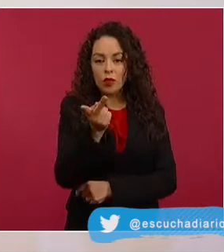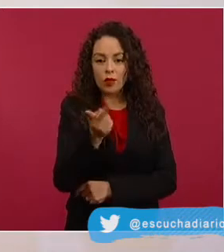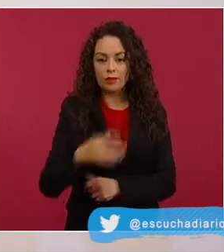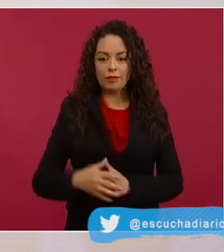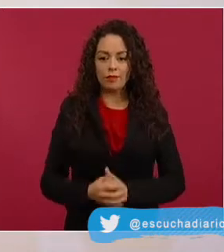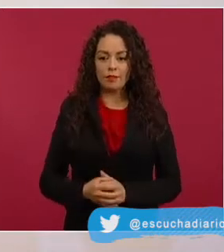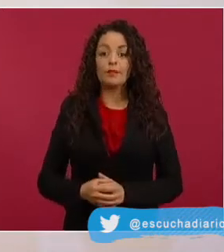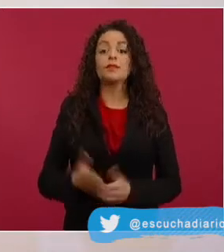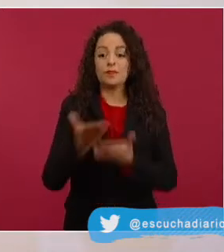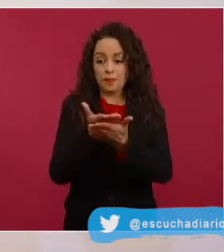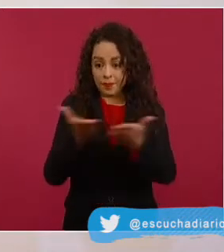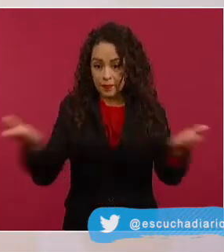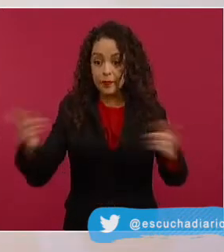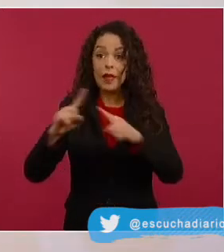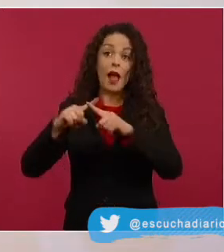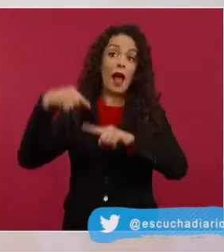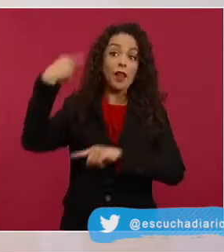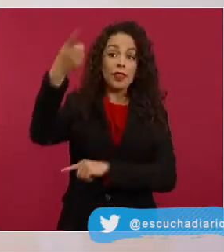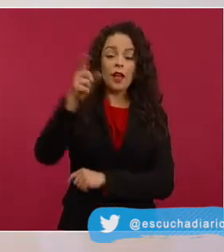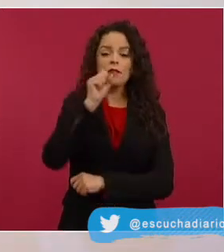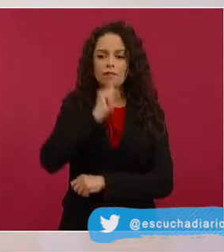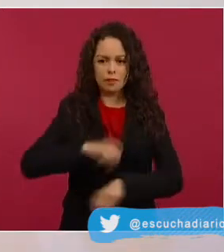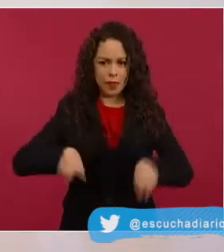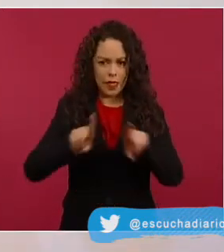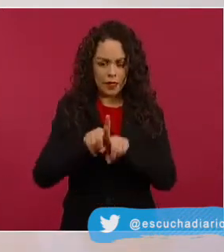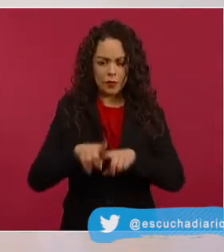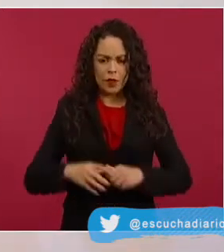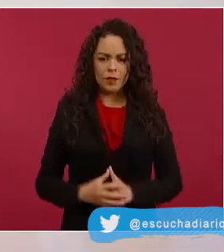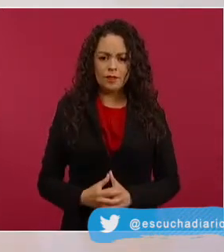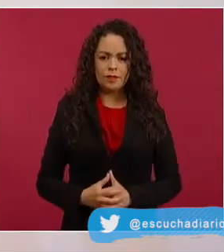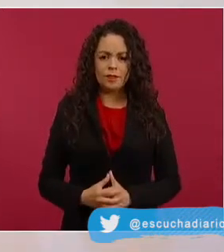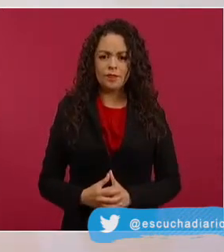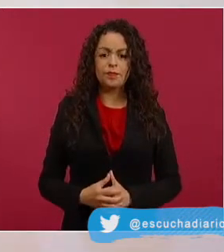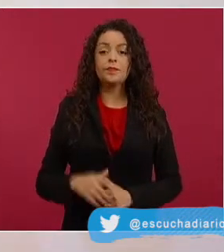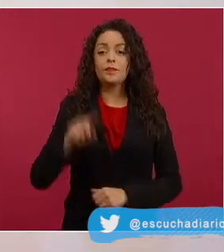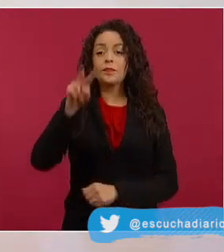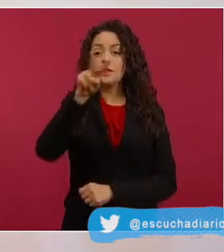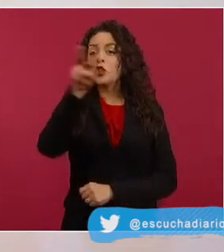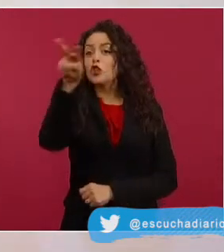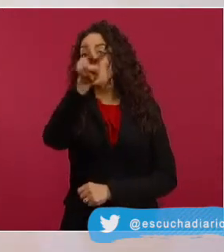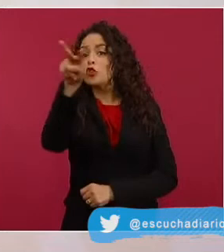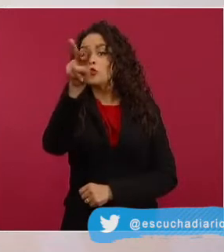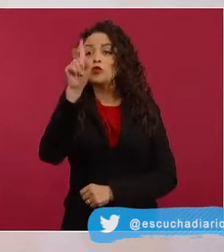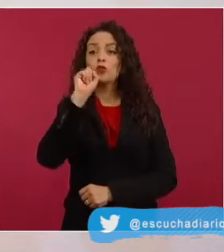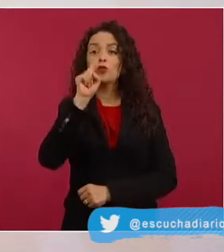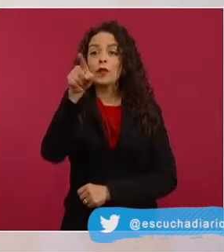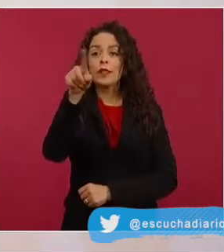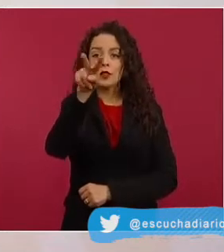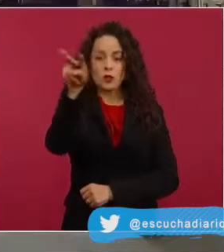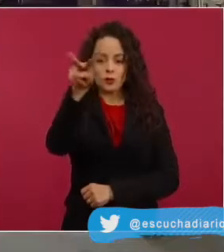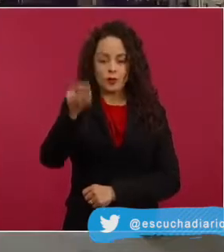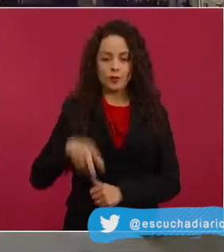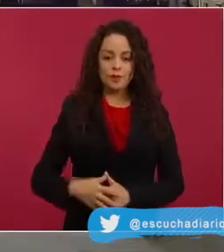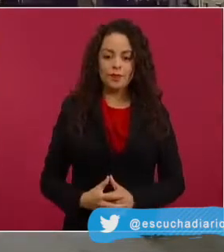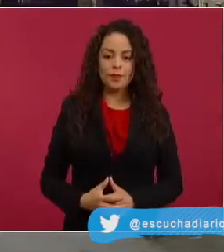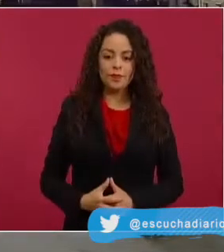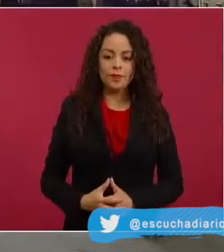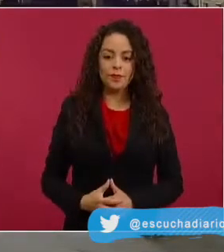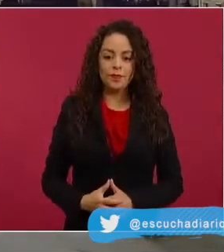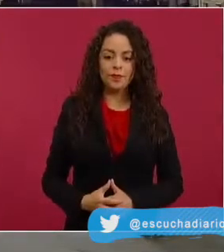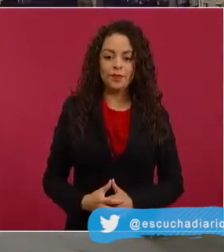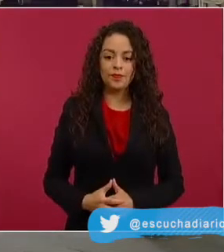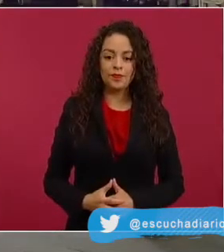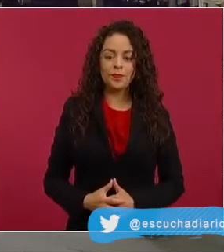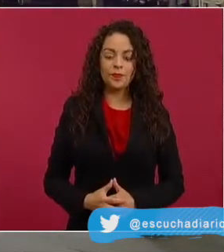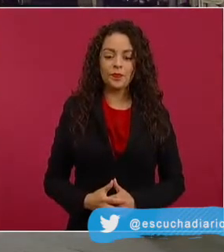que sean verdaderos representantes populares y voten a favor de la reforma eléctrica en libertad, sin atender intereses de las cúpulas de